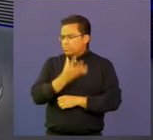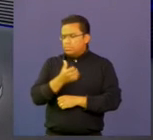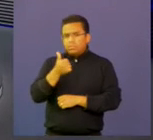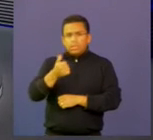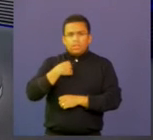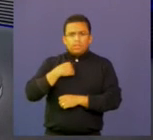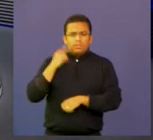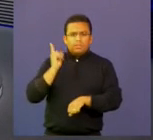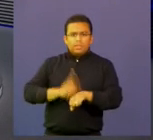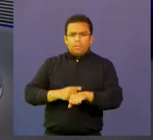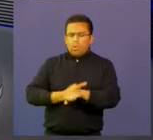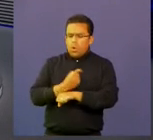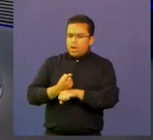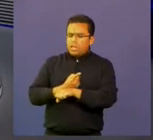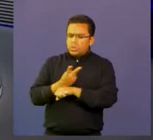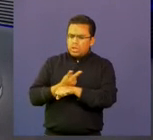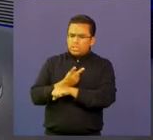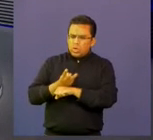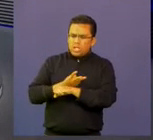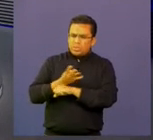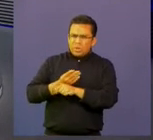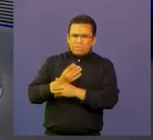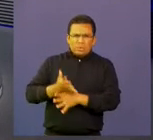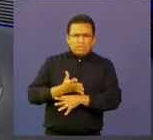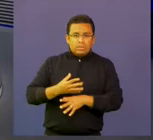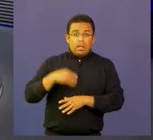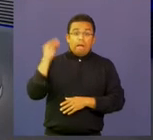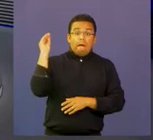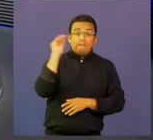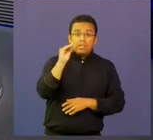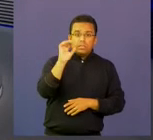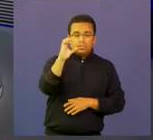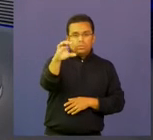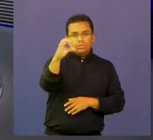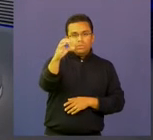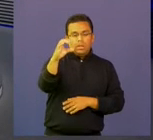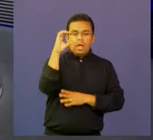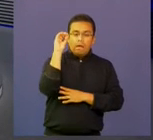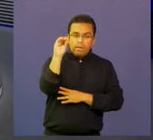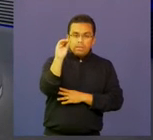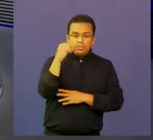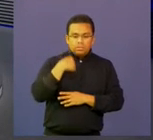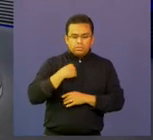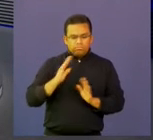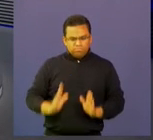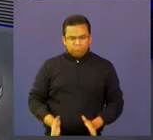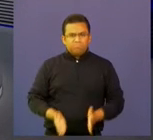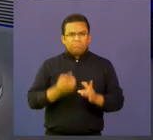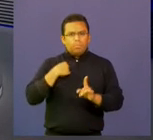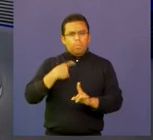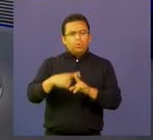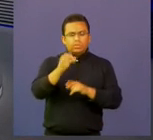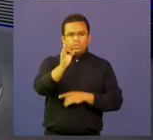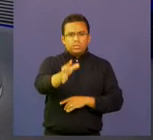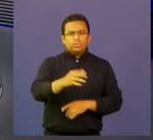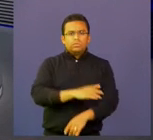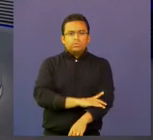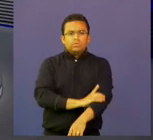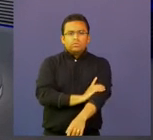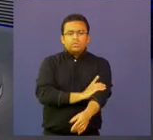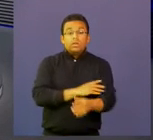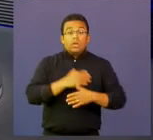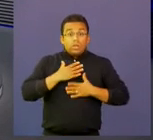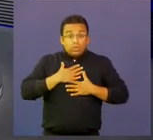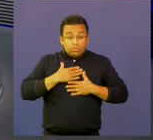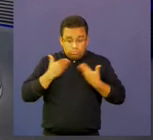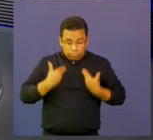muchas horas, diciéndole al país que confiamos en que podemos hacer cosas mejores. Y yo...